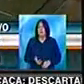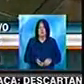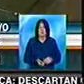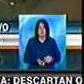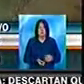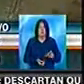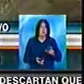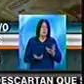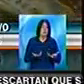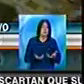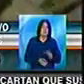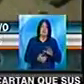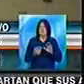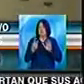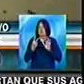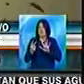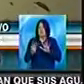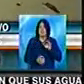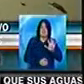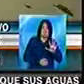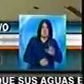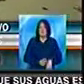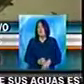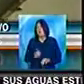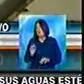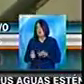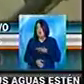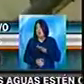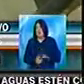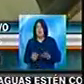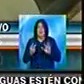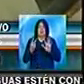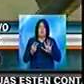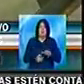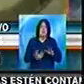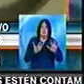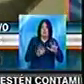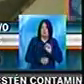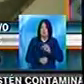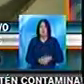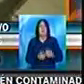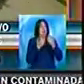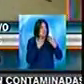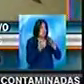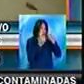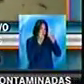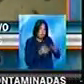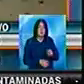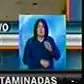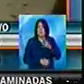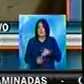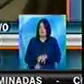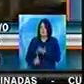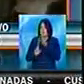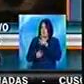eso, cúbicos. Eso, 75 a 78 soles. Muy bien, muchas gracias entonces por la información, Mari, al